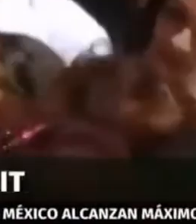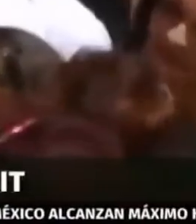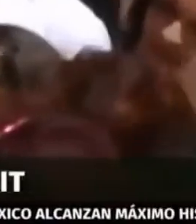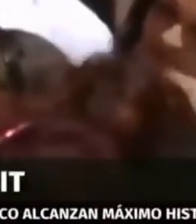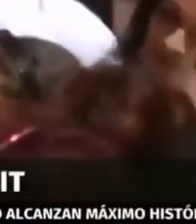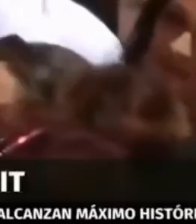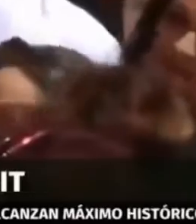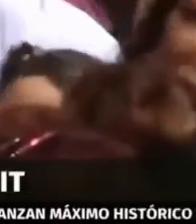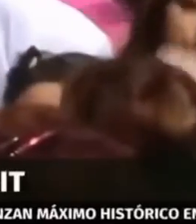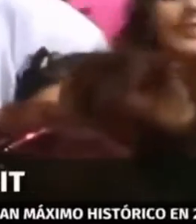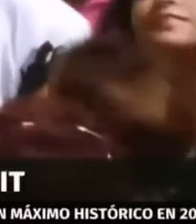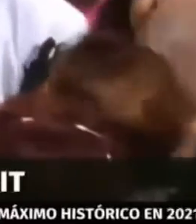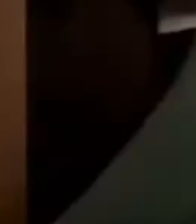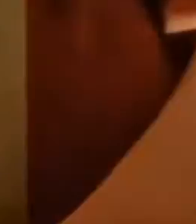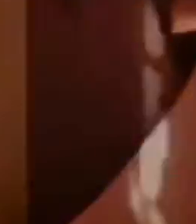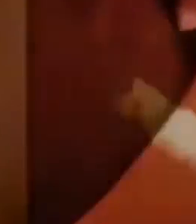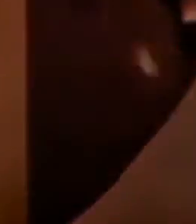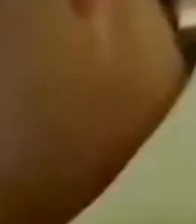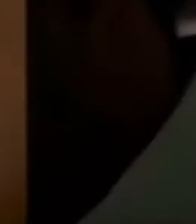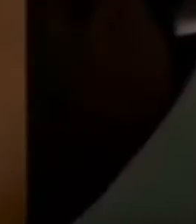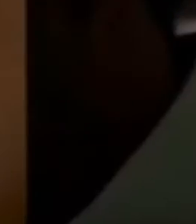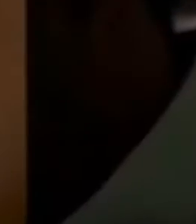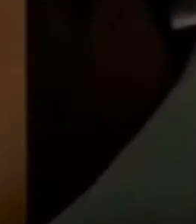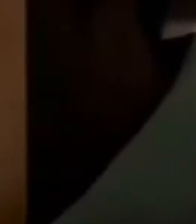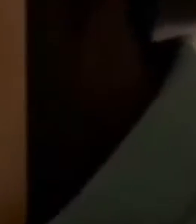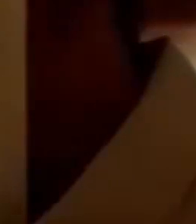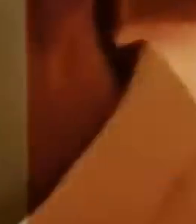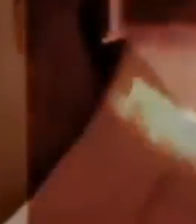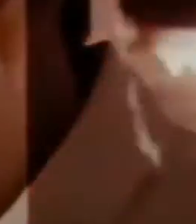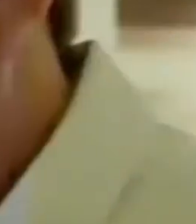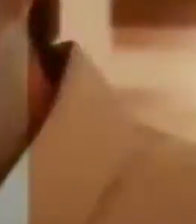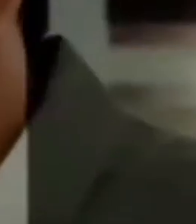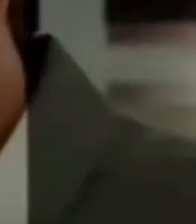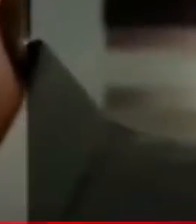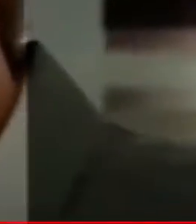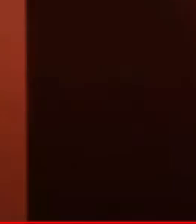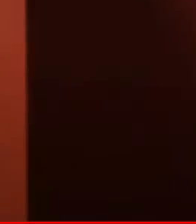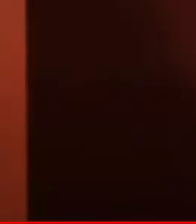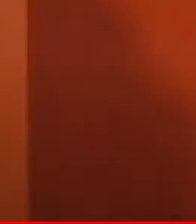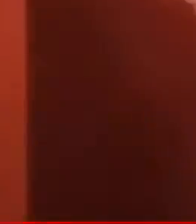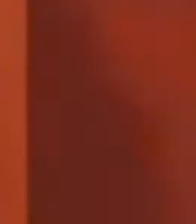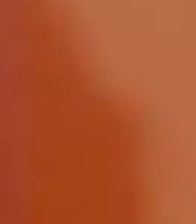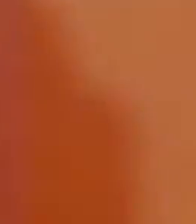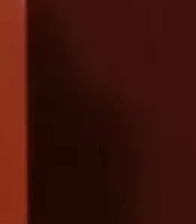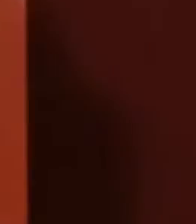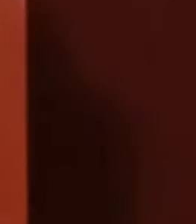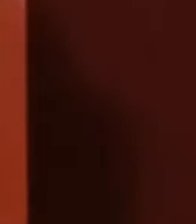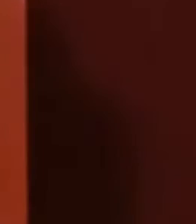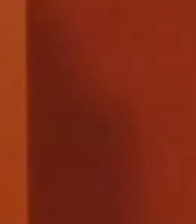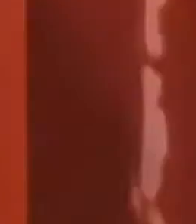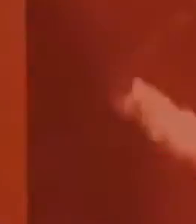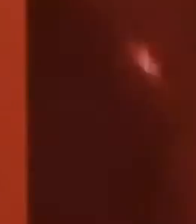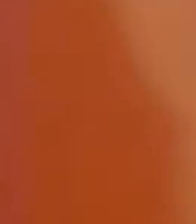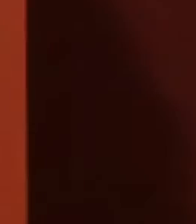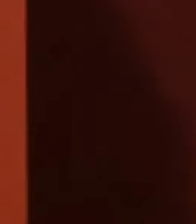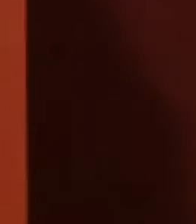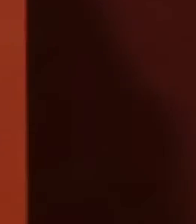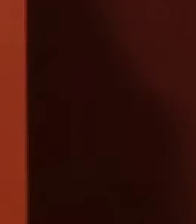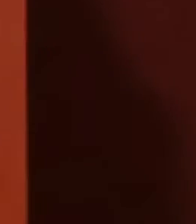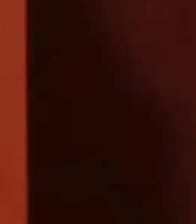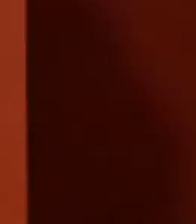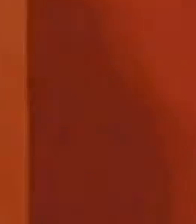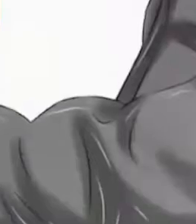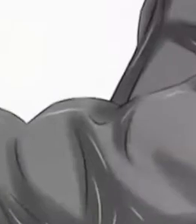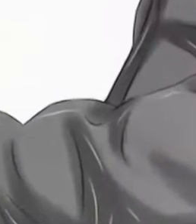nombrado subprocurador. Aseguró que en esa época, los abogados del Chapo, quienes se identificaron como Alcalá y Chaparro, lo buscaron con el